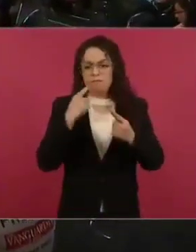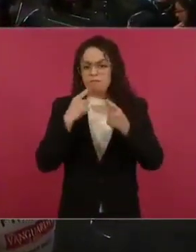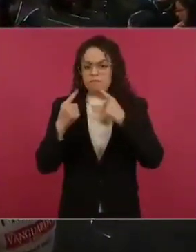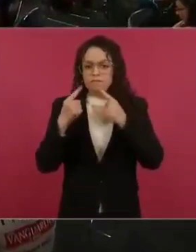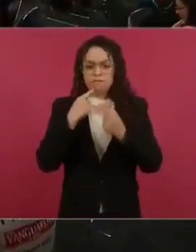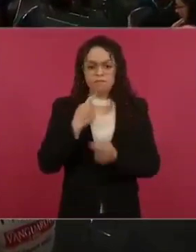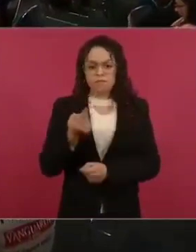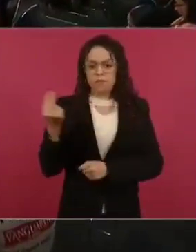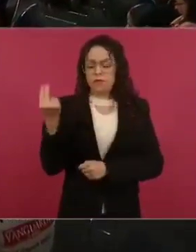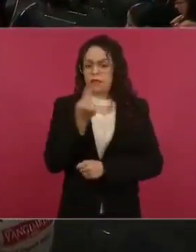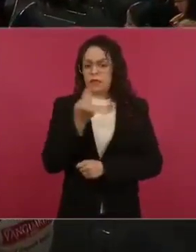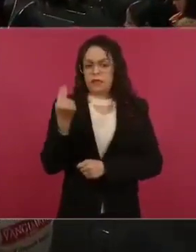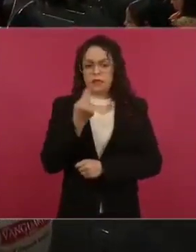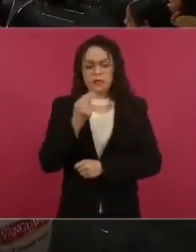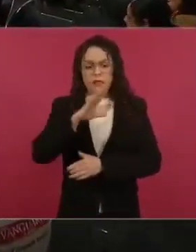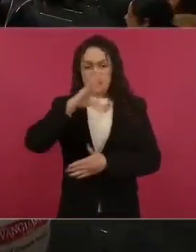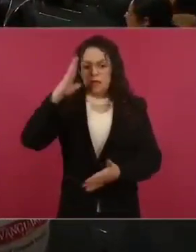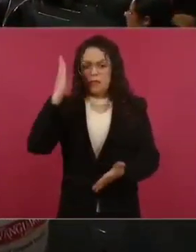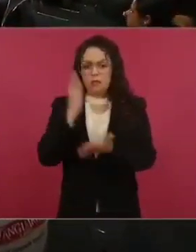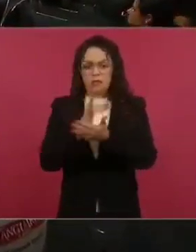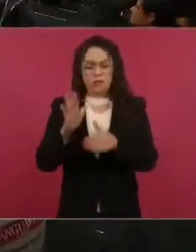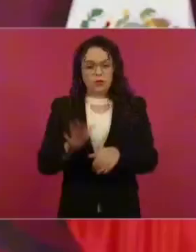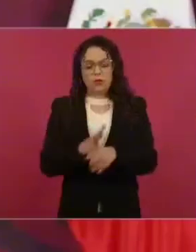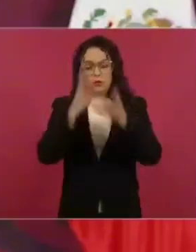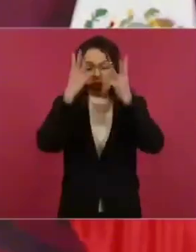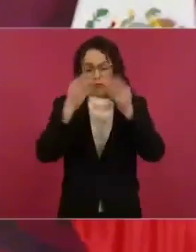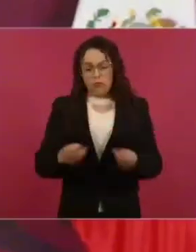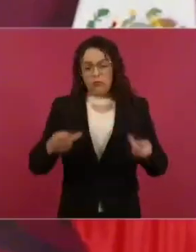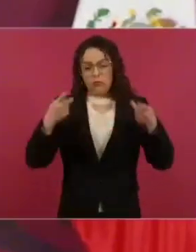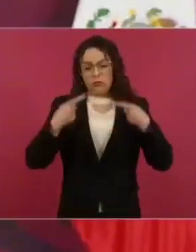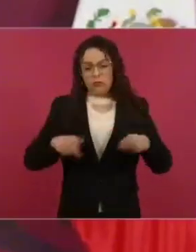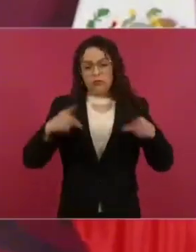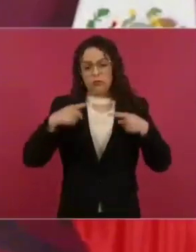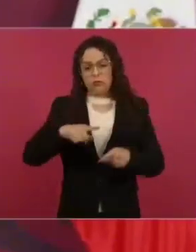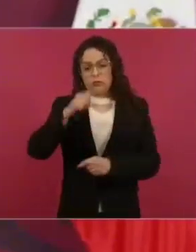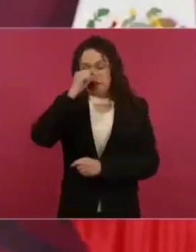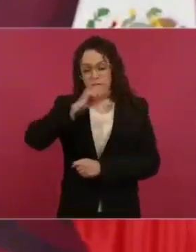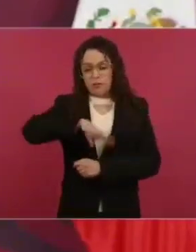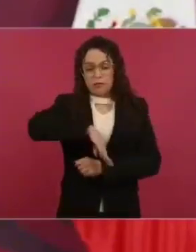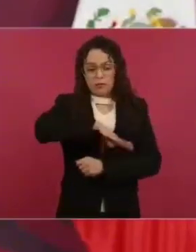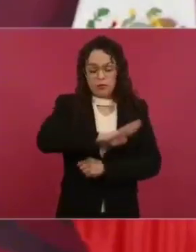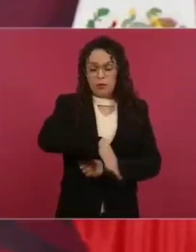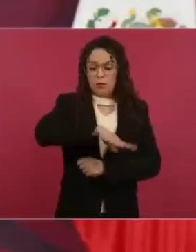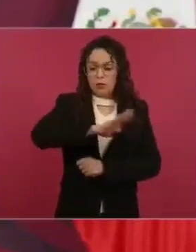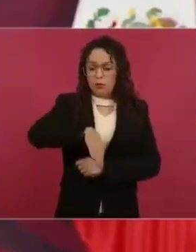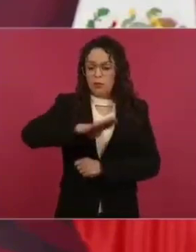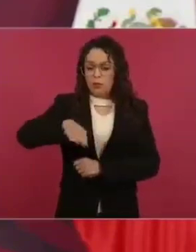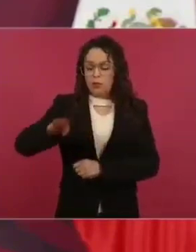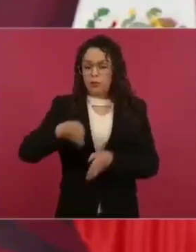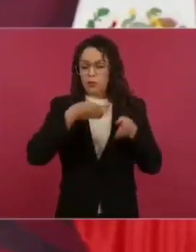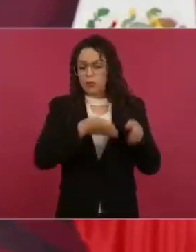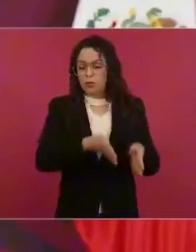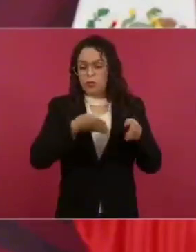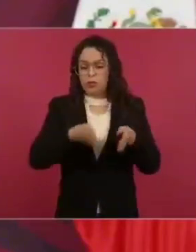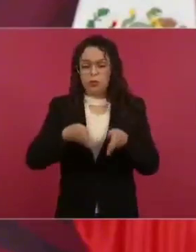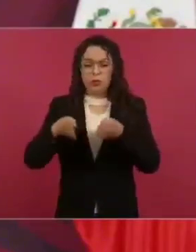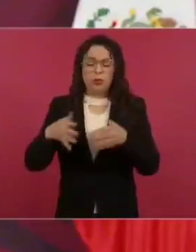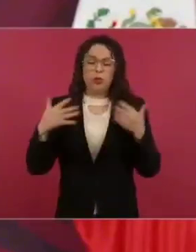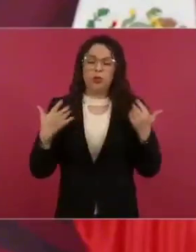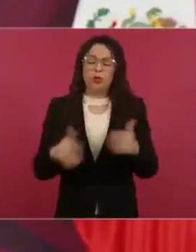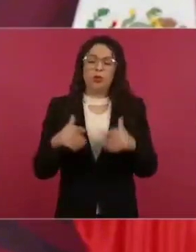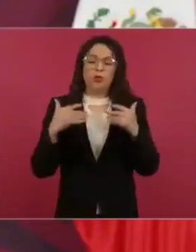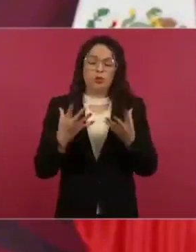bien establecido en Sudamérica, quitan y ponen con todo respeto para mis hermanos peruanos, o sea, ¿con qué intención vas a ir a